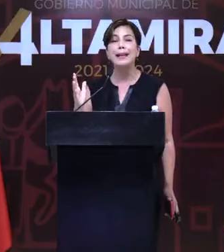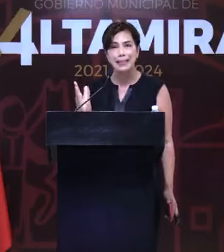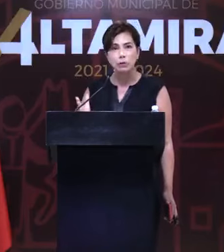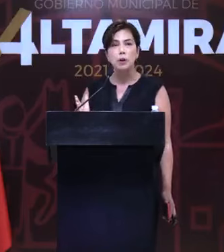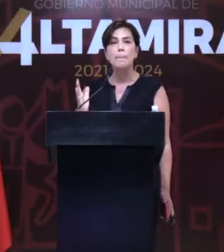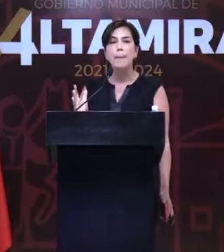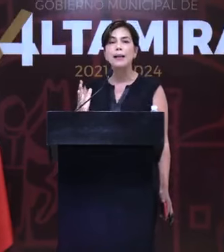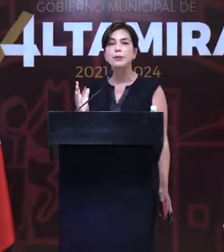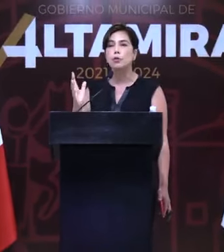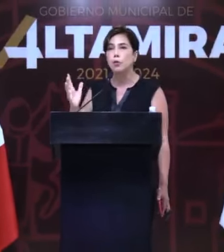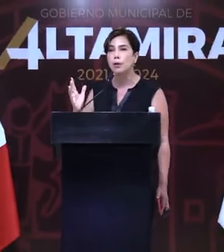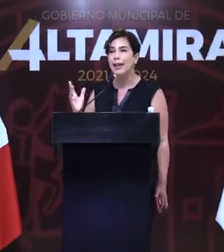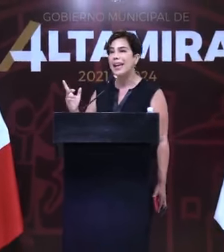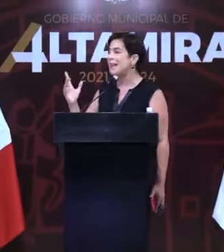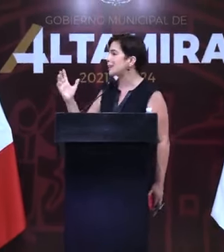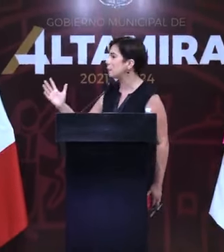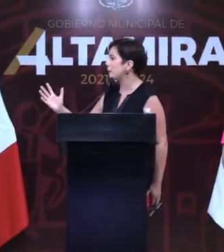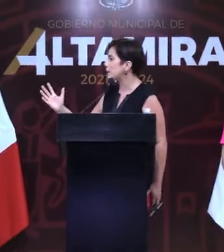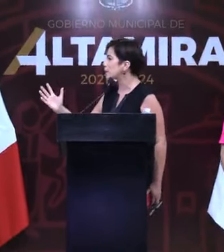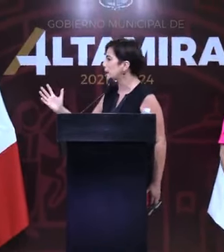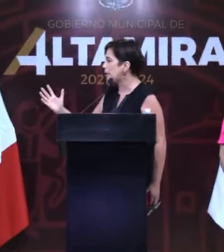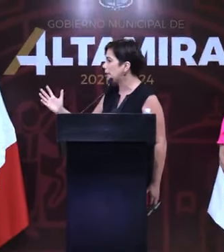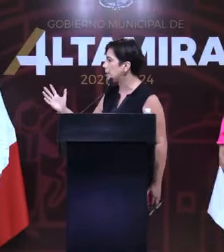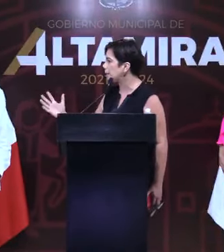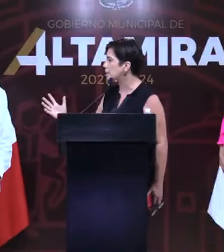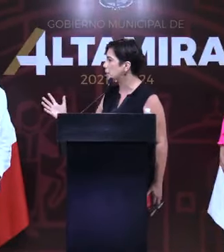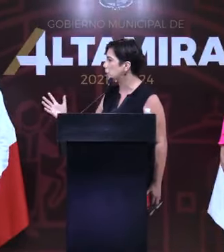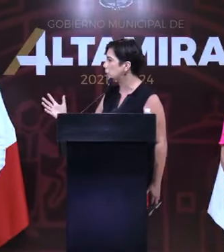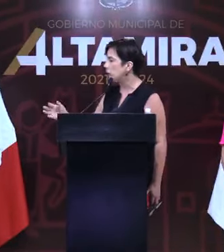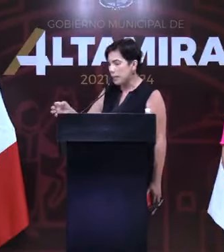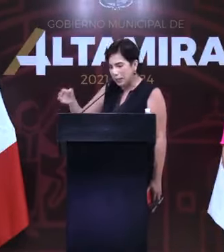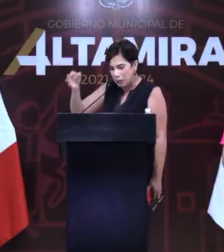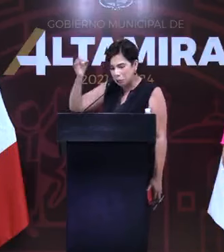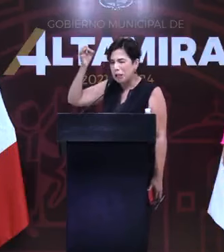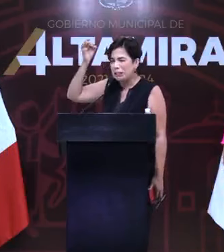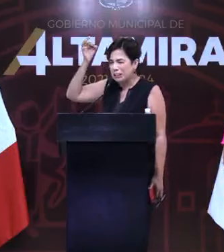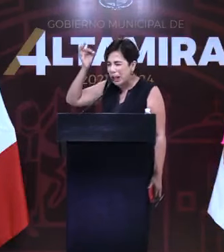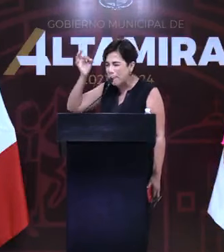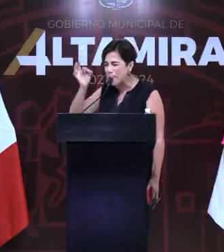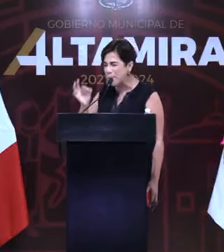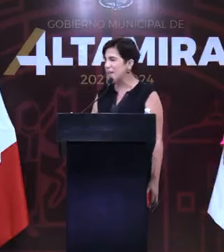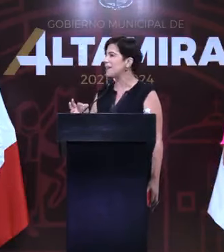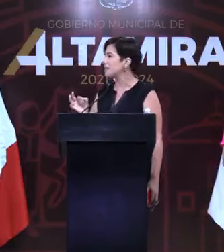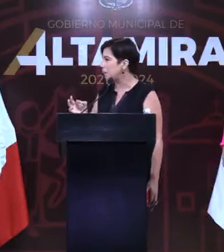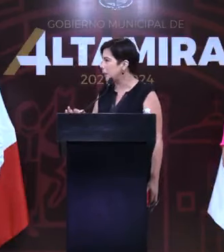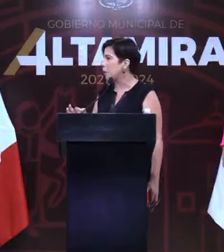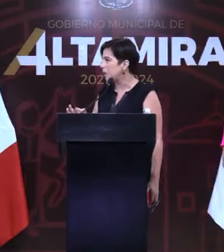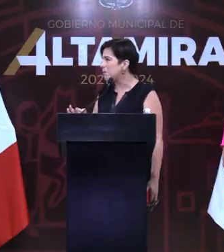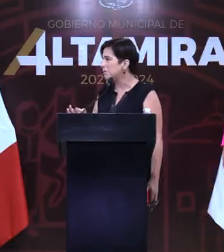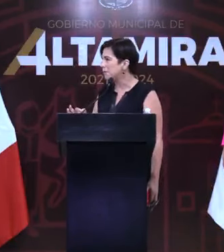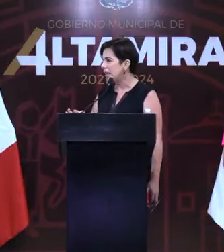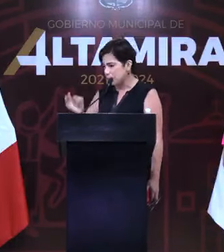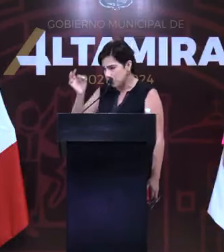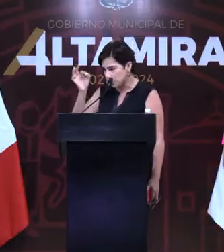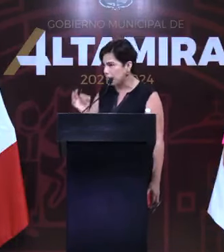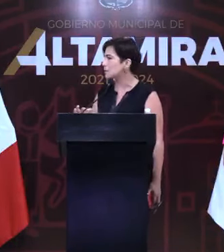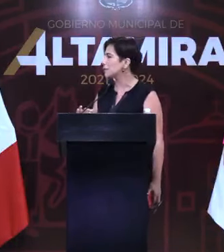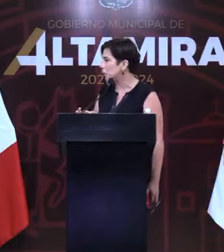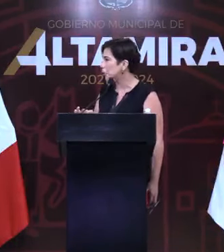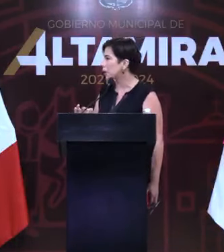ver qué tanto impacto son esas medidas preventivas, doctor, que usted también explicó en